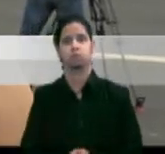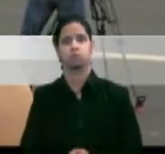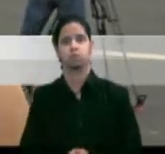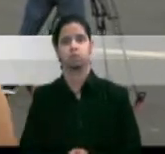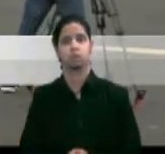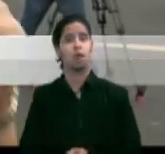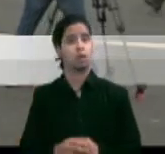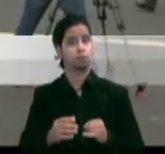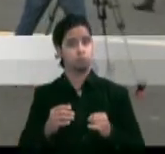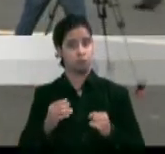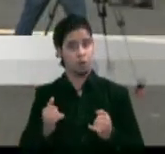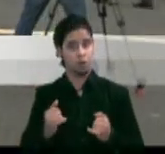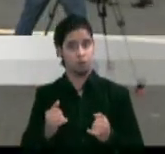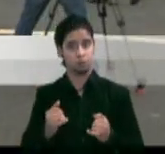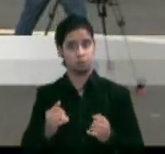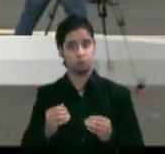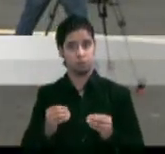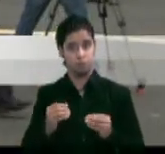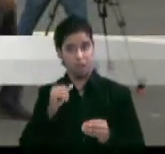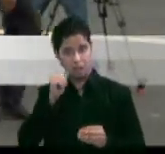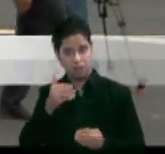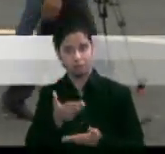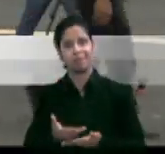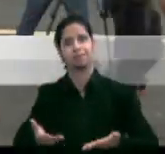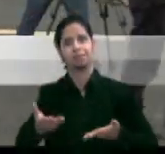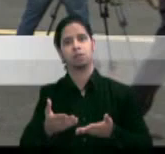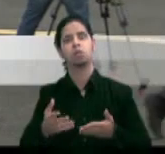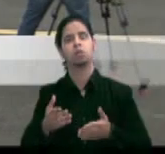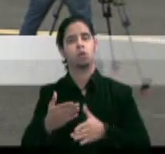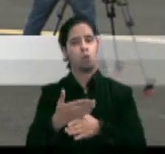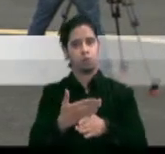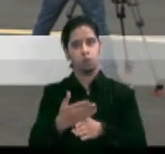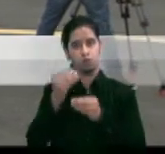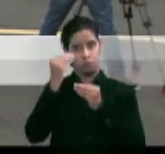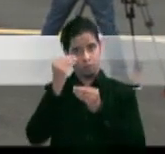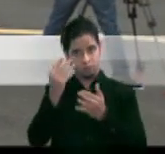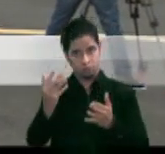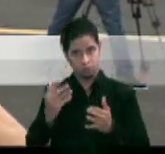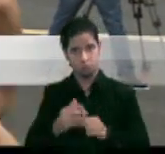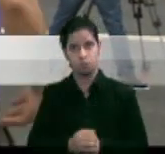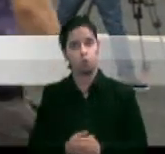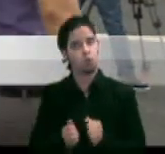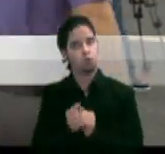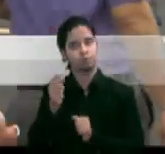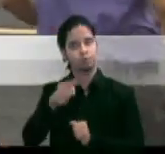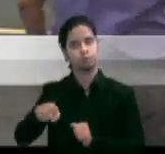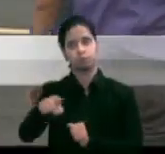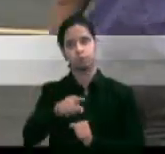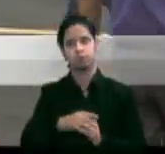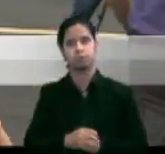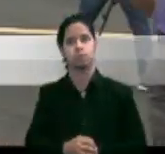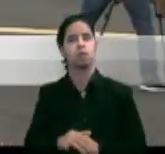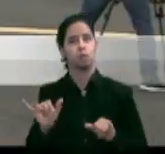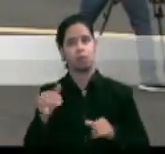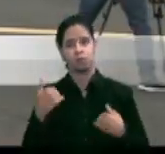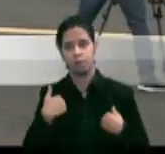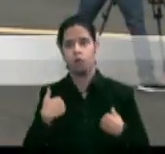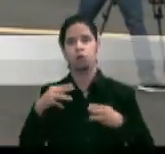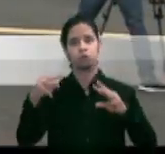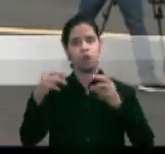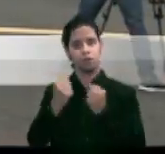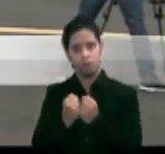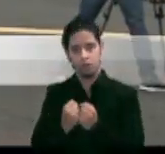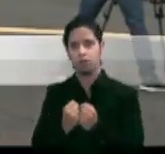Comunicaciones Científicas, vamos a estar aquí mañana compartiendo información vital con ustedes. Tenemos charlas y talleres sobre qué es la